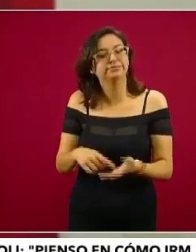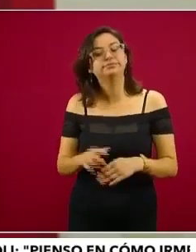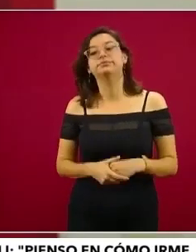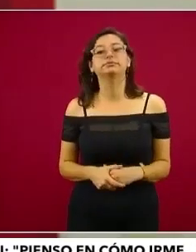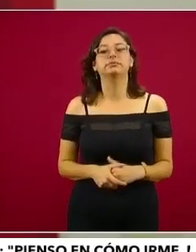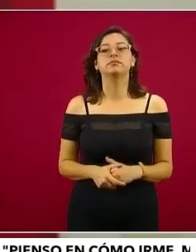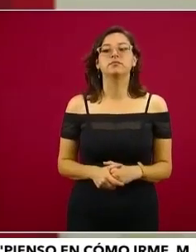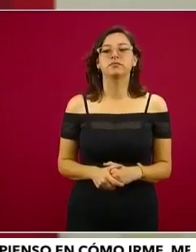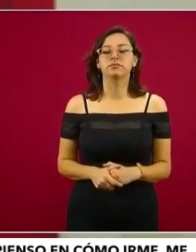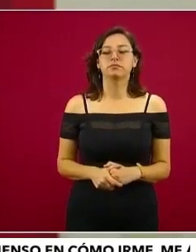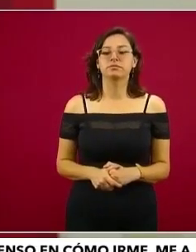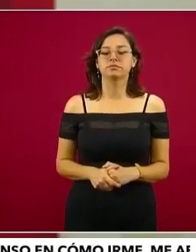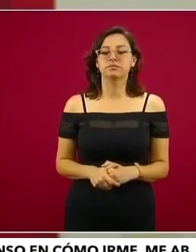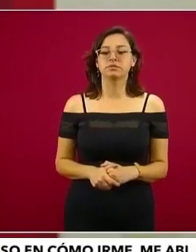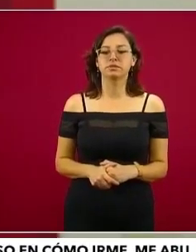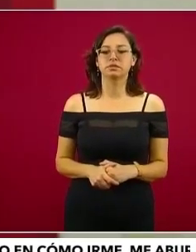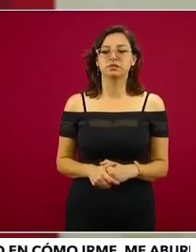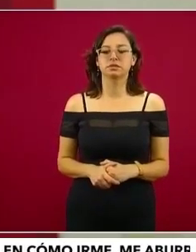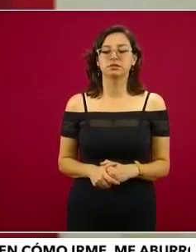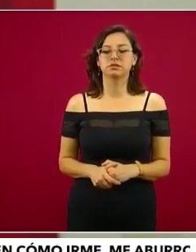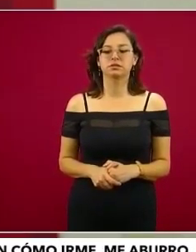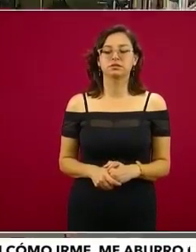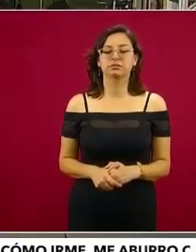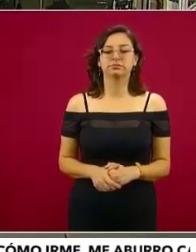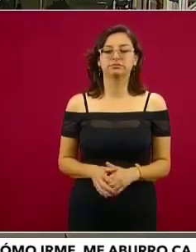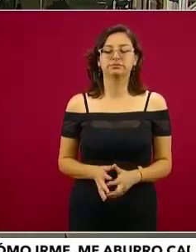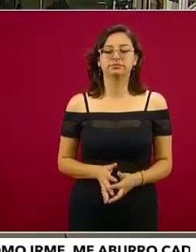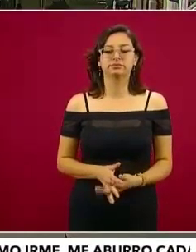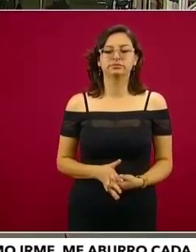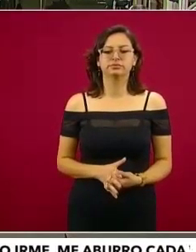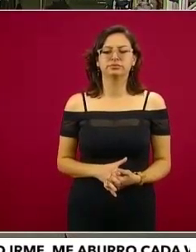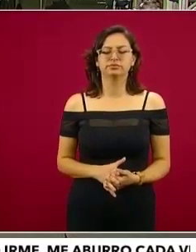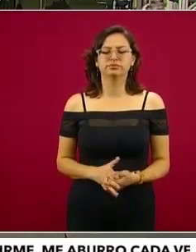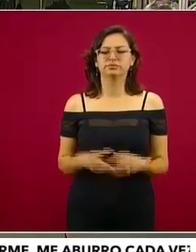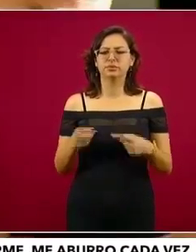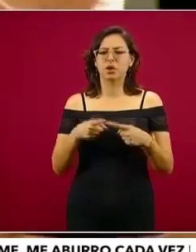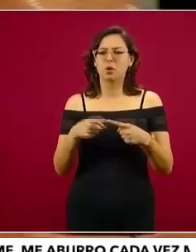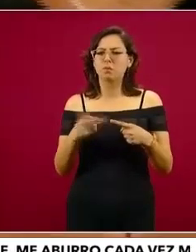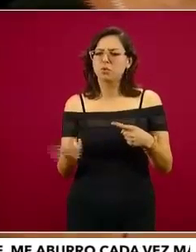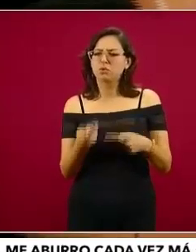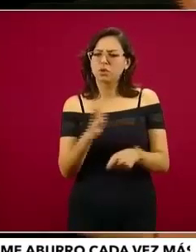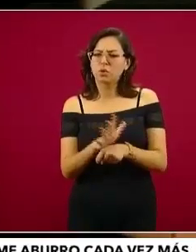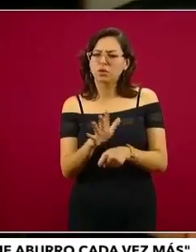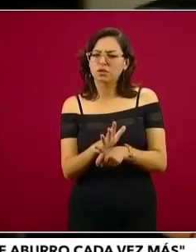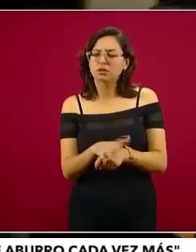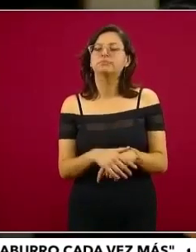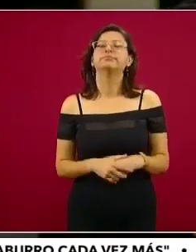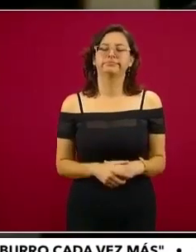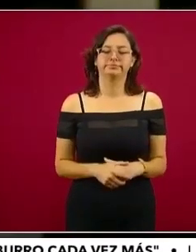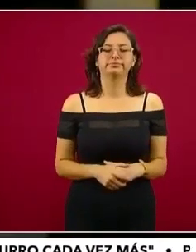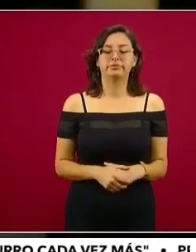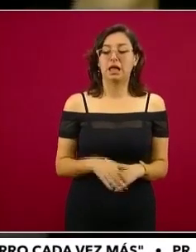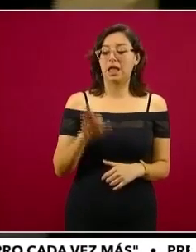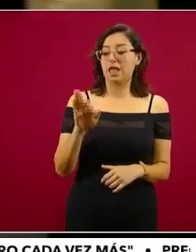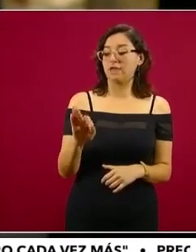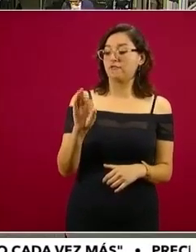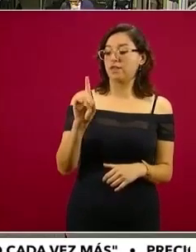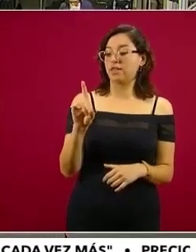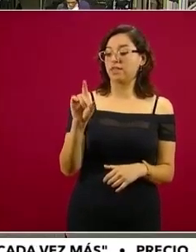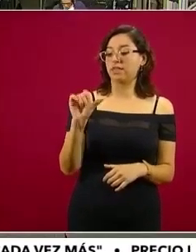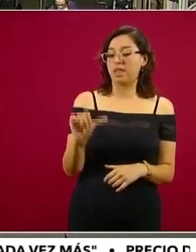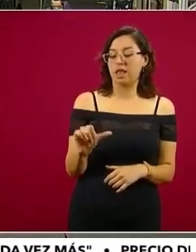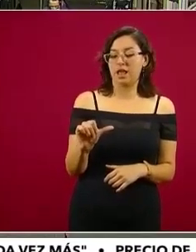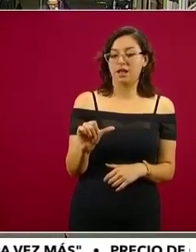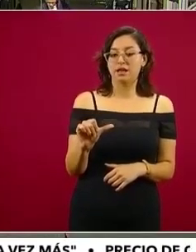Sobre la primera pregunta fue… El tratamiento de emergencia. Eso es. FDA son